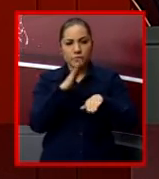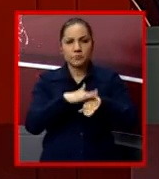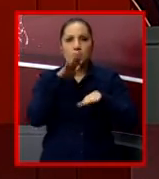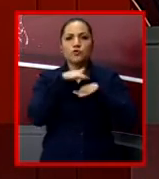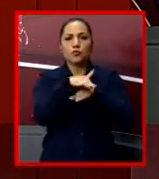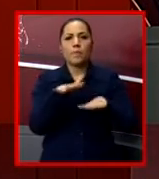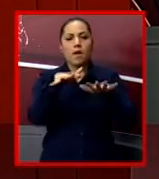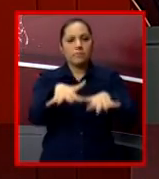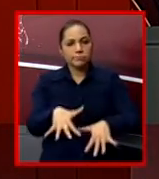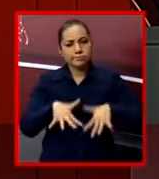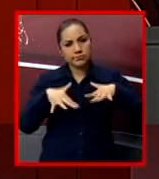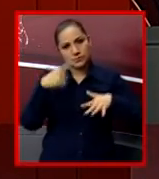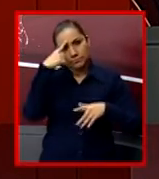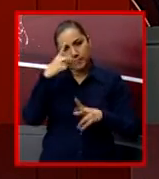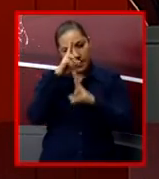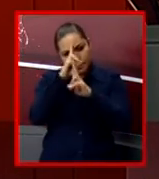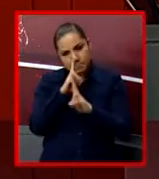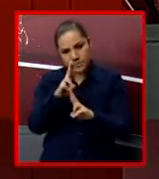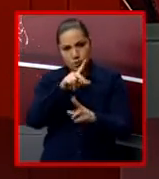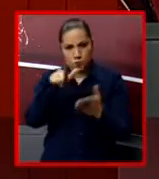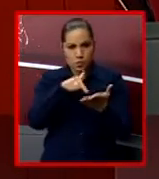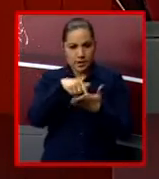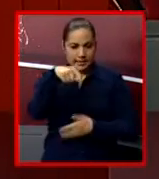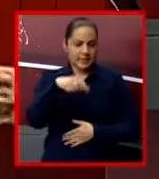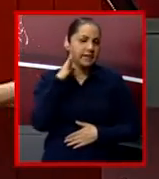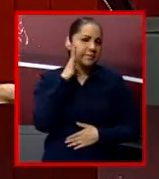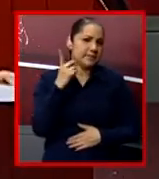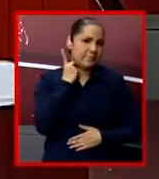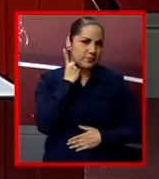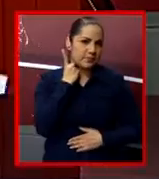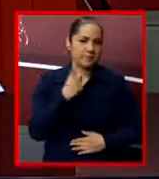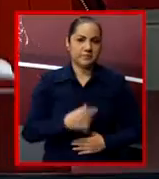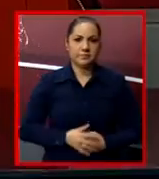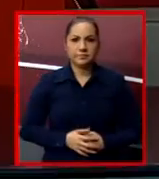en la Cámara de Diputados. Volvemos.